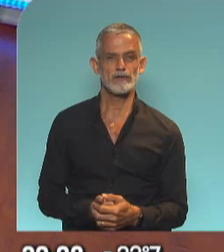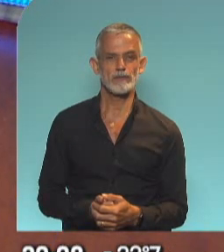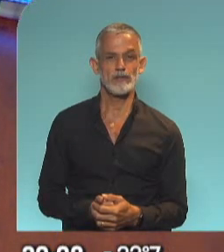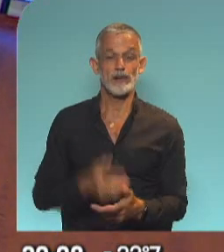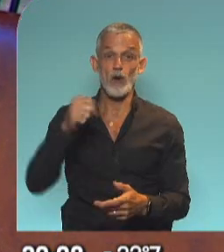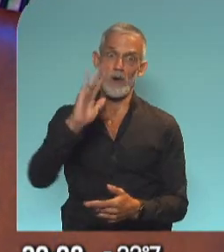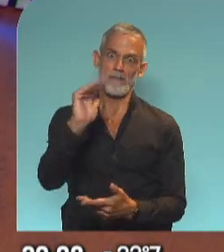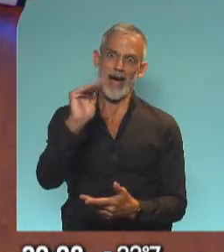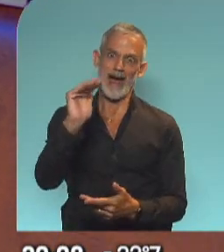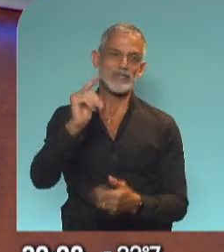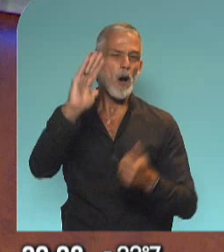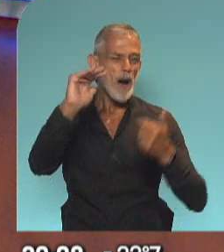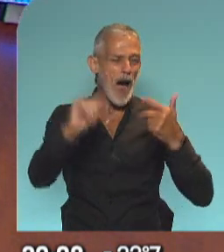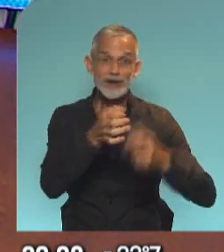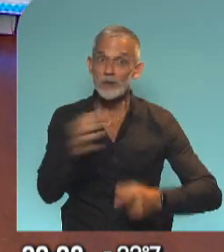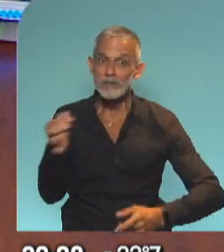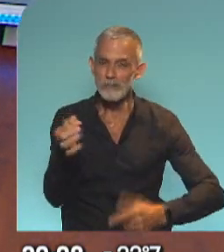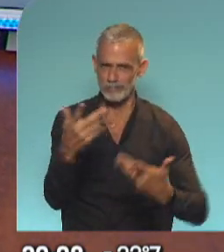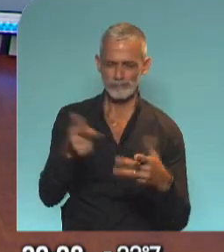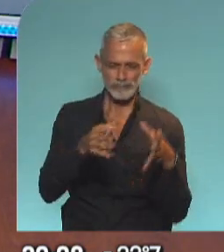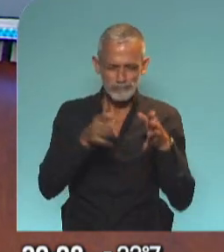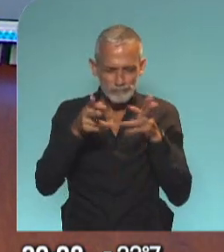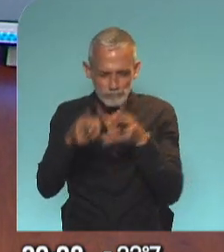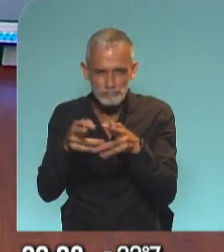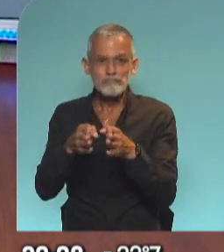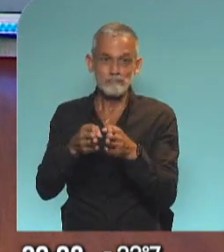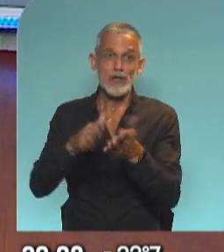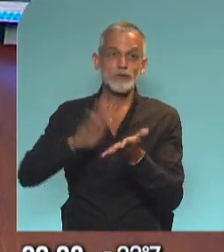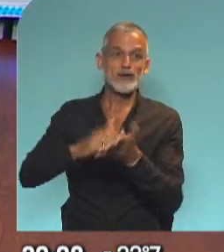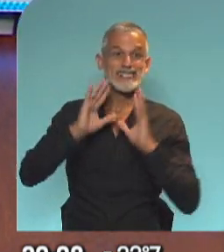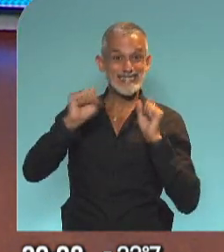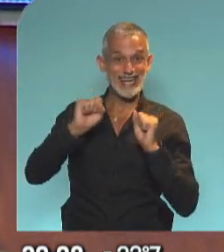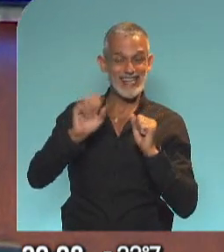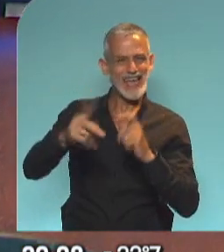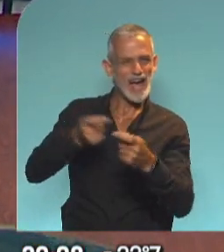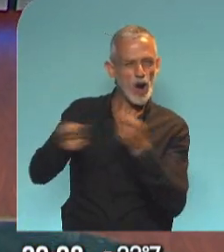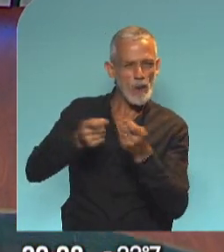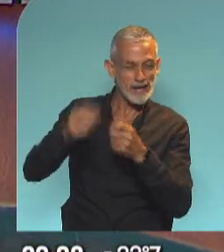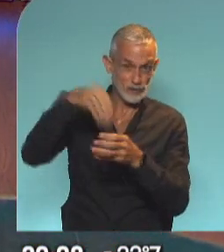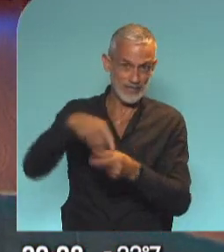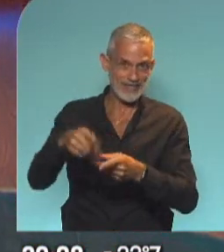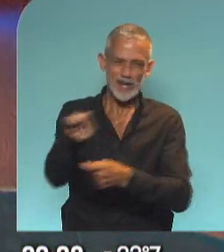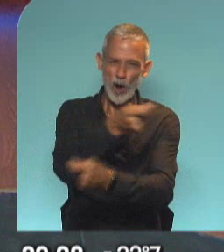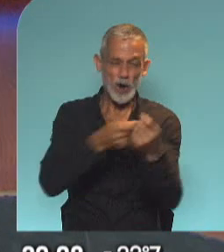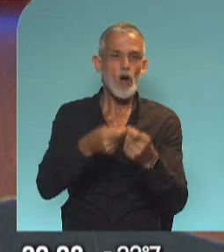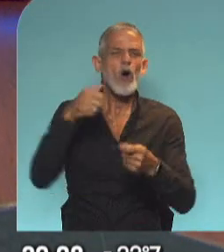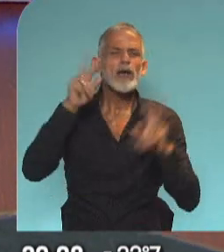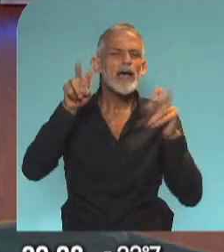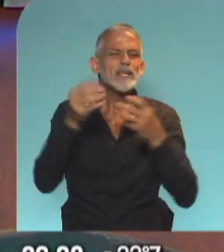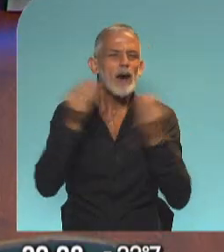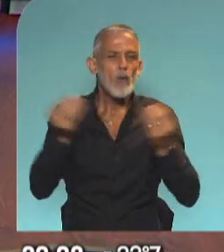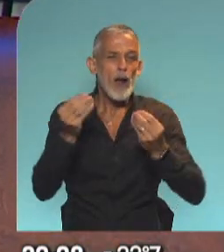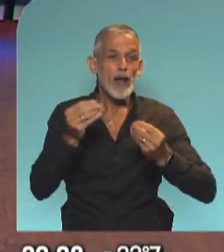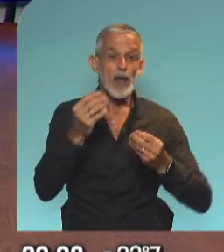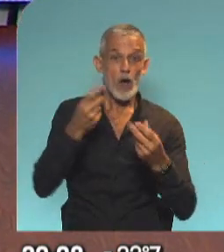Hoy es martes y como todos los martes estamos con nuestro segmento de la Secretaría de Comercio Interior. Hoy, ¿de qué vamos a hablar? Vamos a hablar de